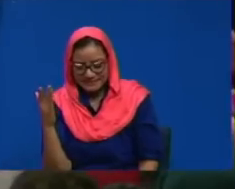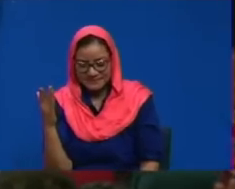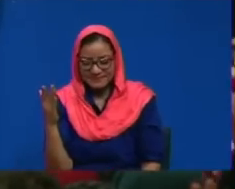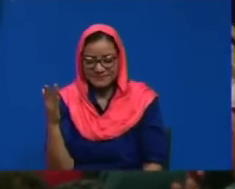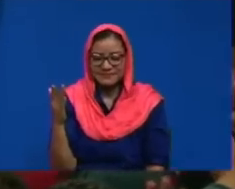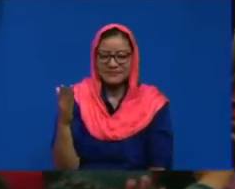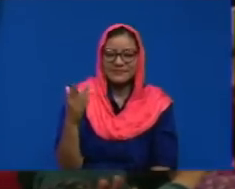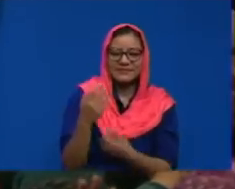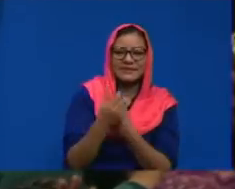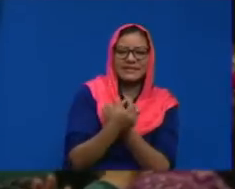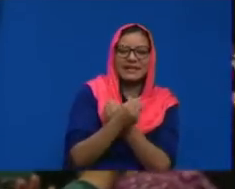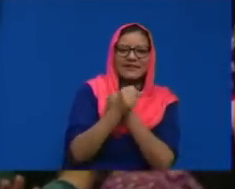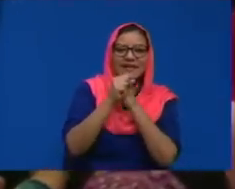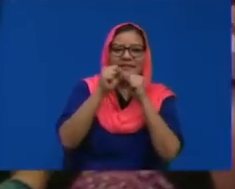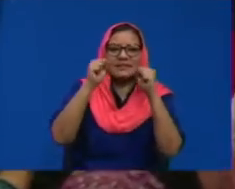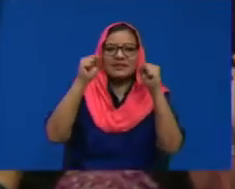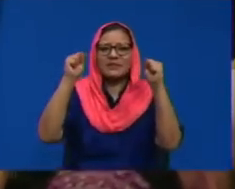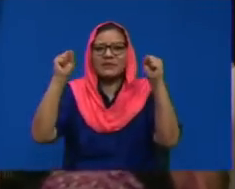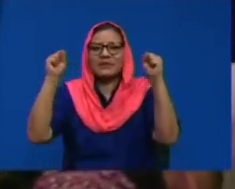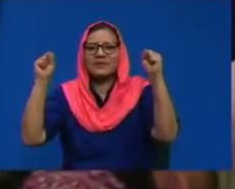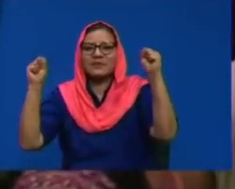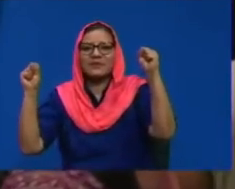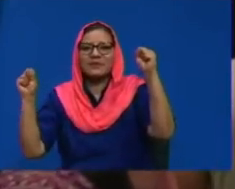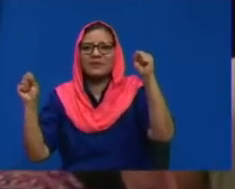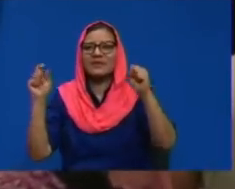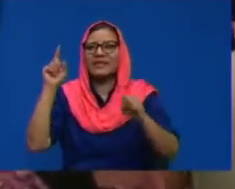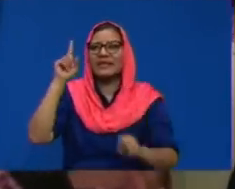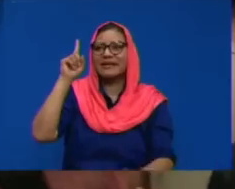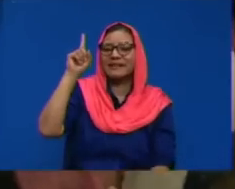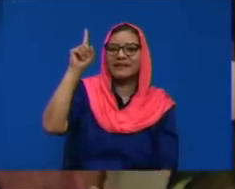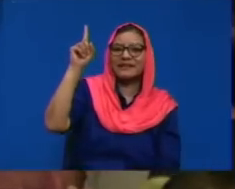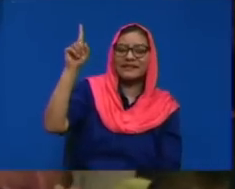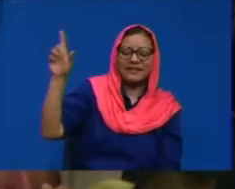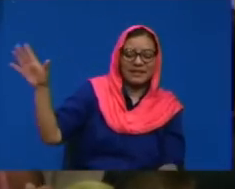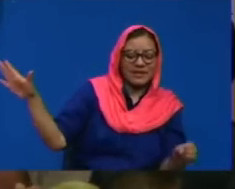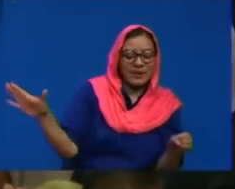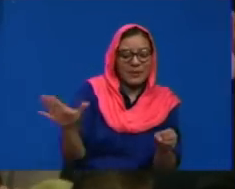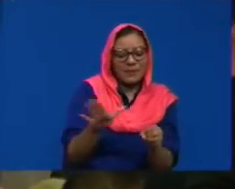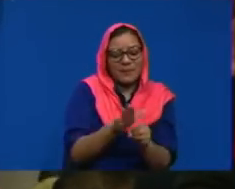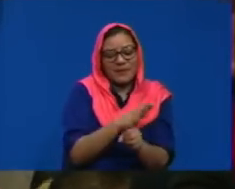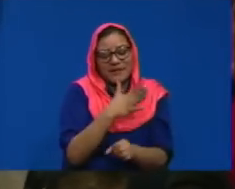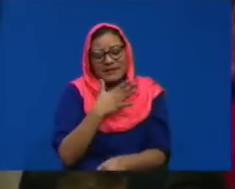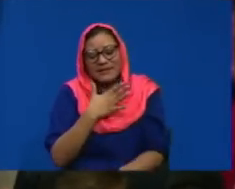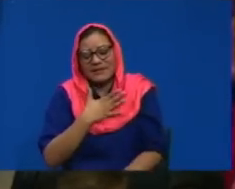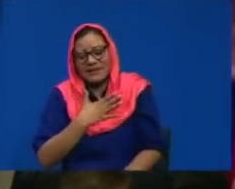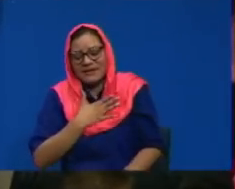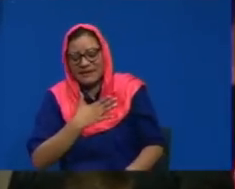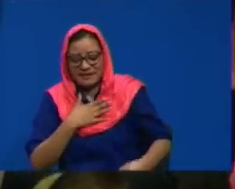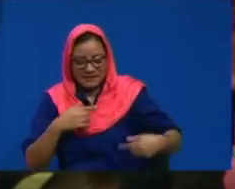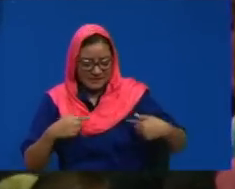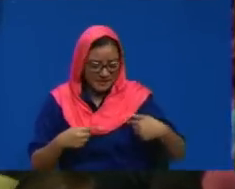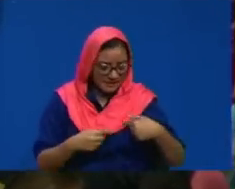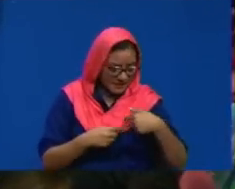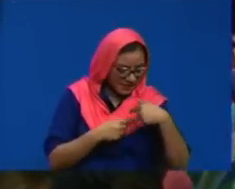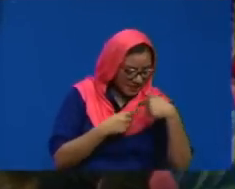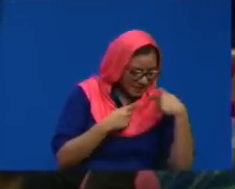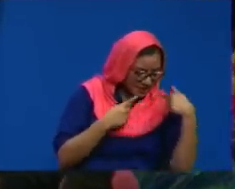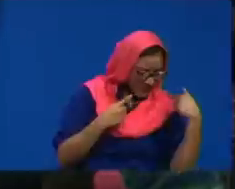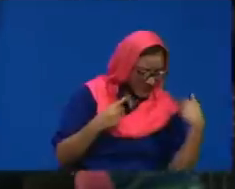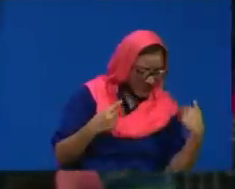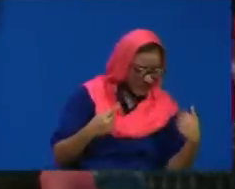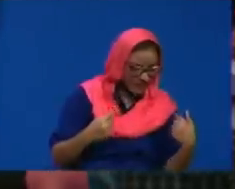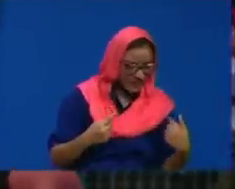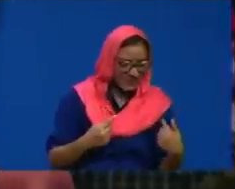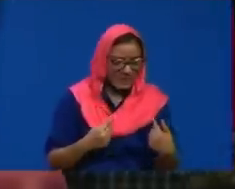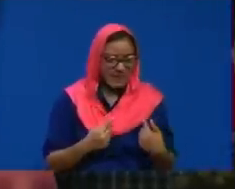Dios. A ti damos todo el honor, Espíritu de Dios.